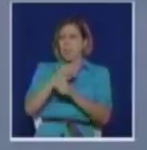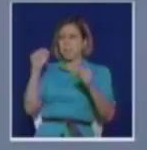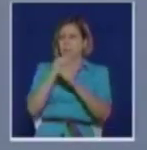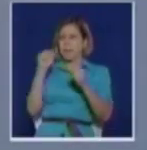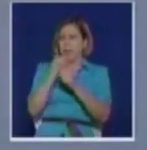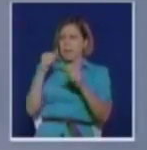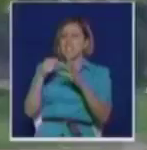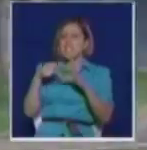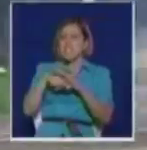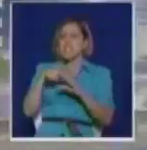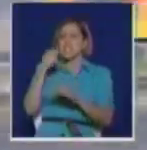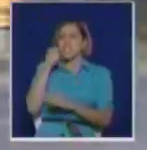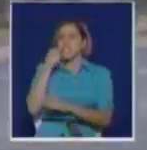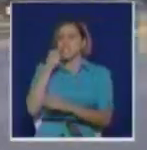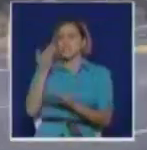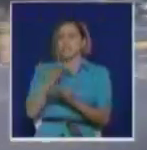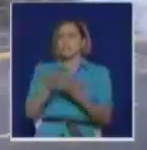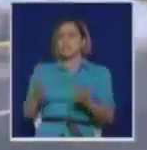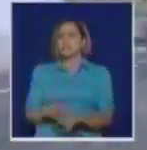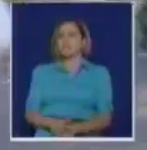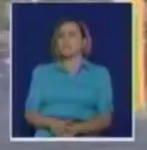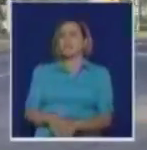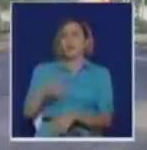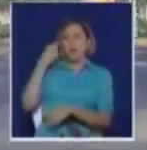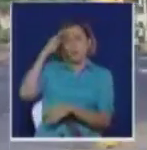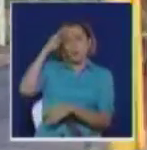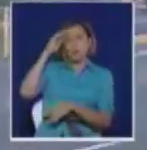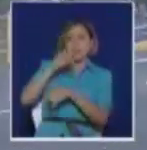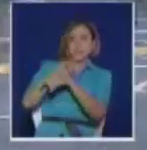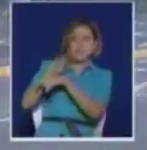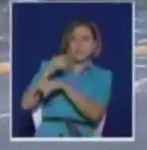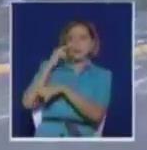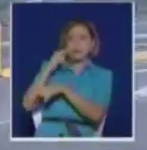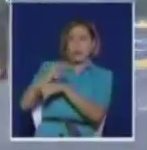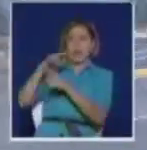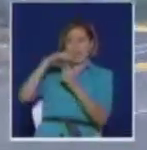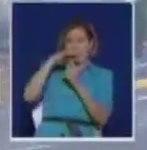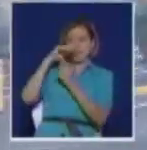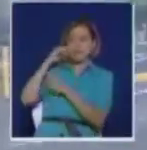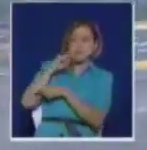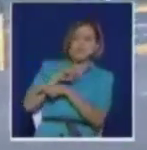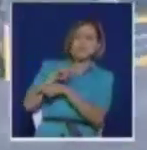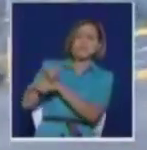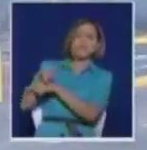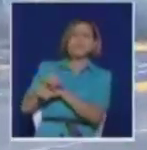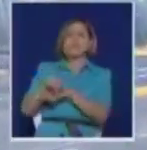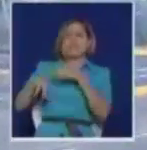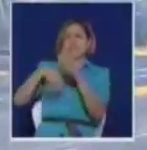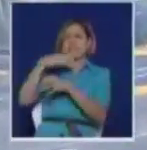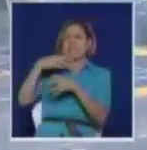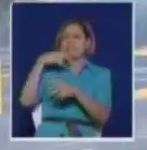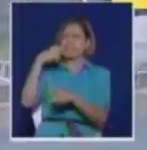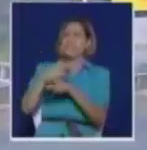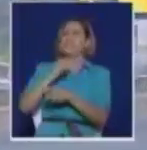Un helicóptero de la policía registró los disturbios y el caos vial que se produjo en el sur de Cali.